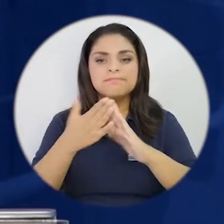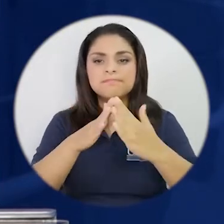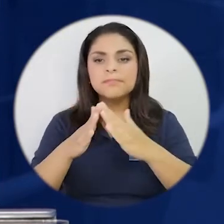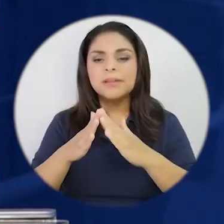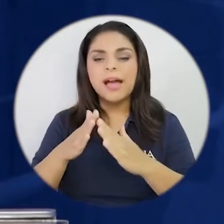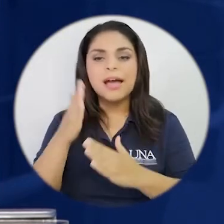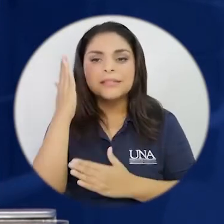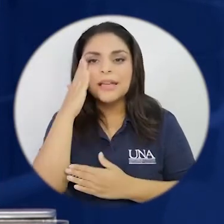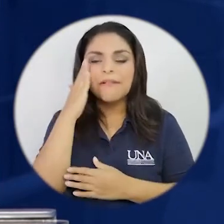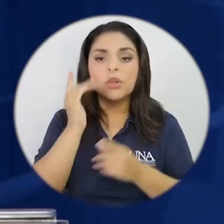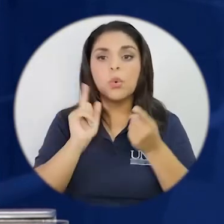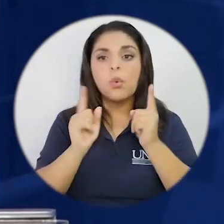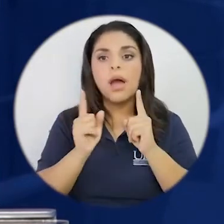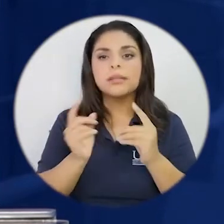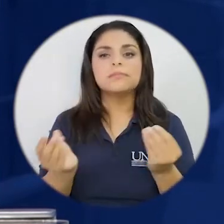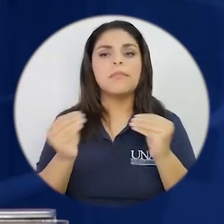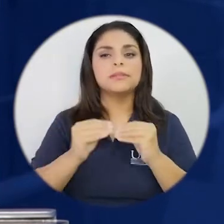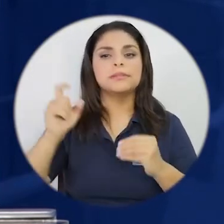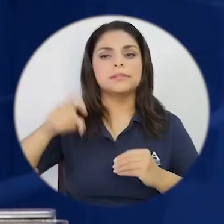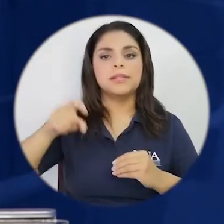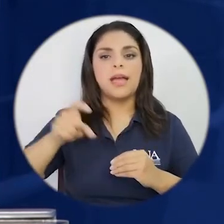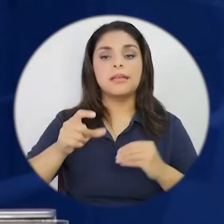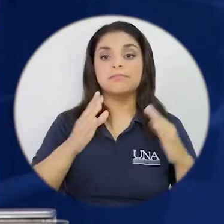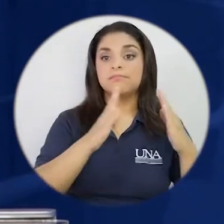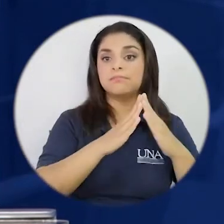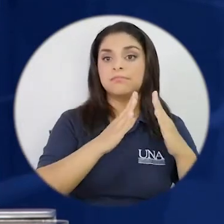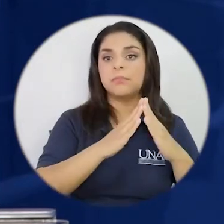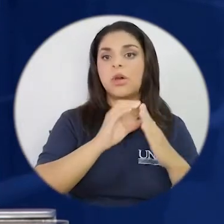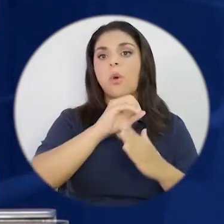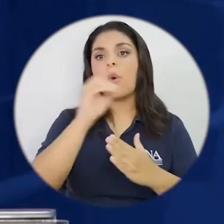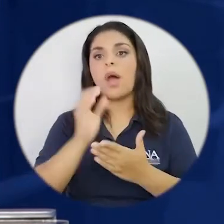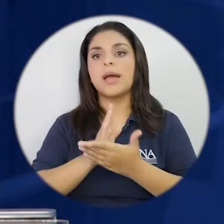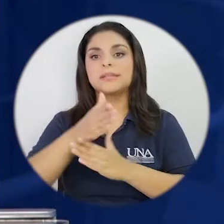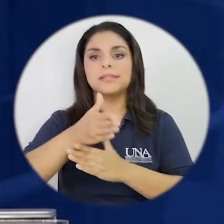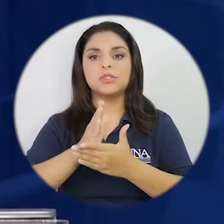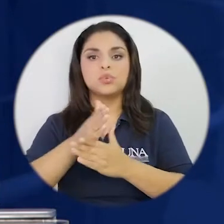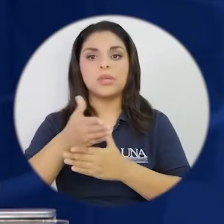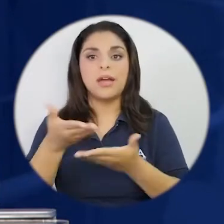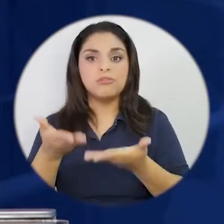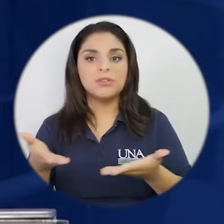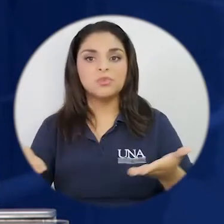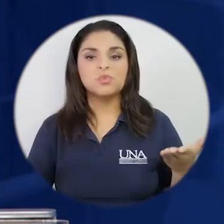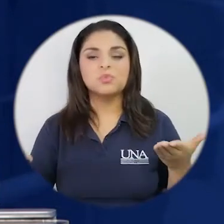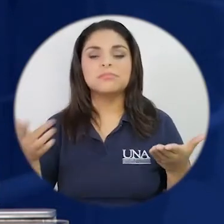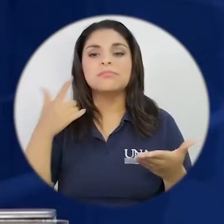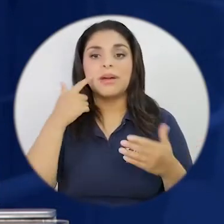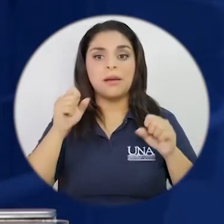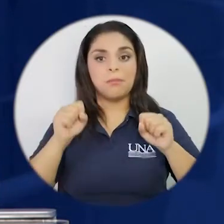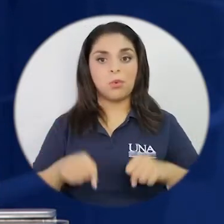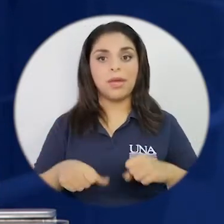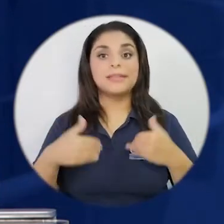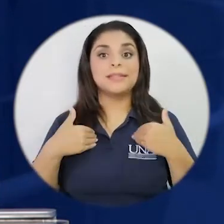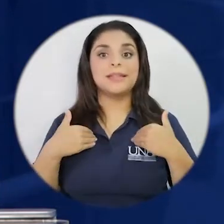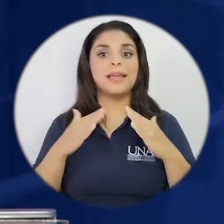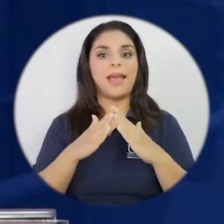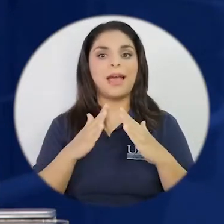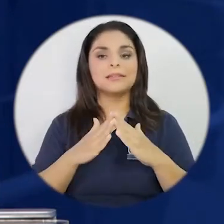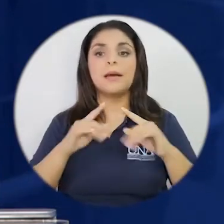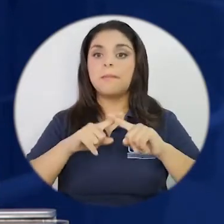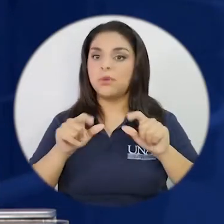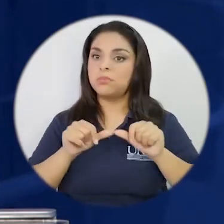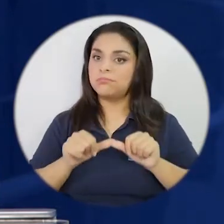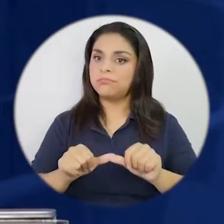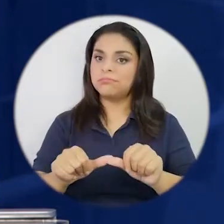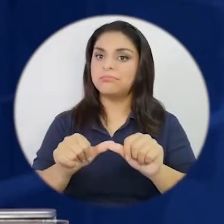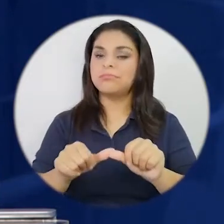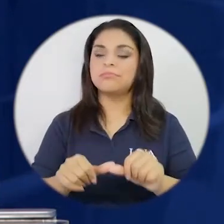esas necesidades, tanto en el tema habitacional como de acceso a recursos para poder no solo tener una